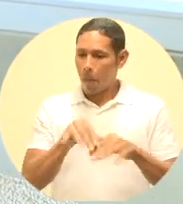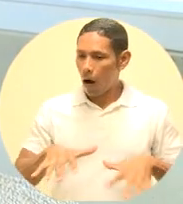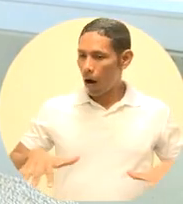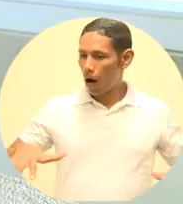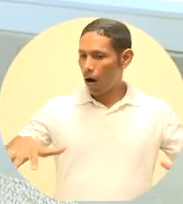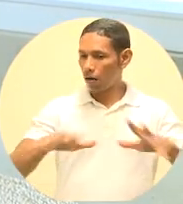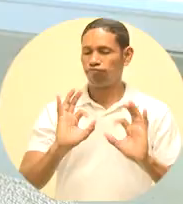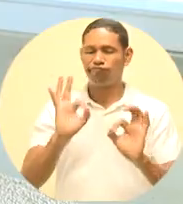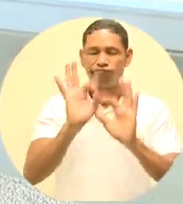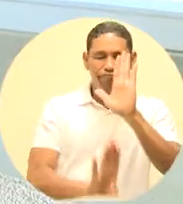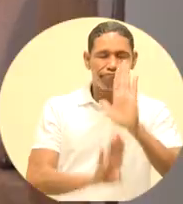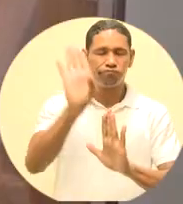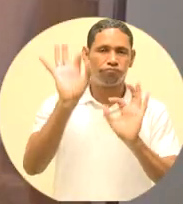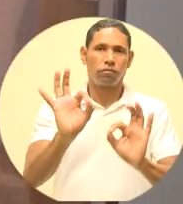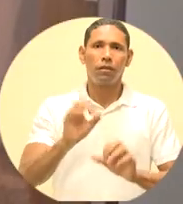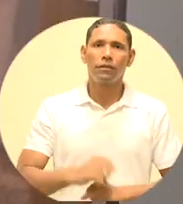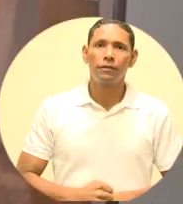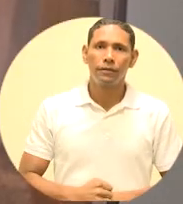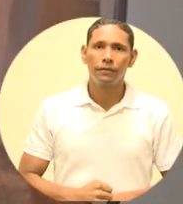desarrollo académico.